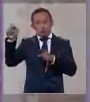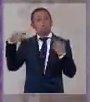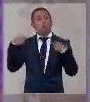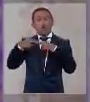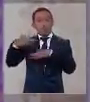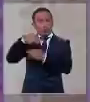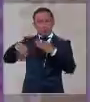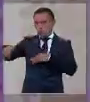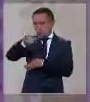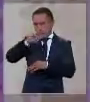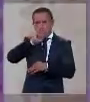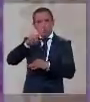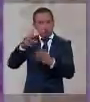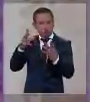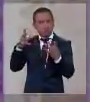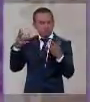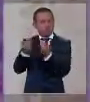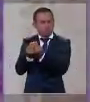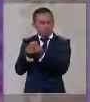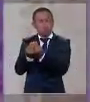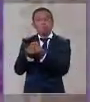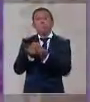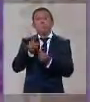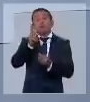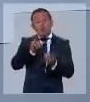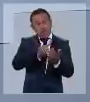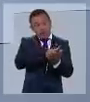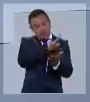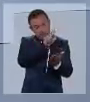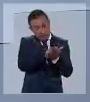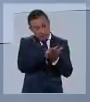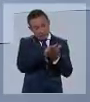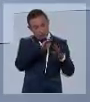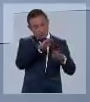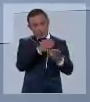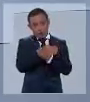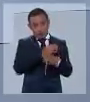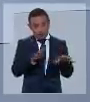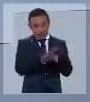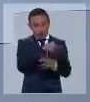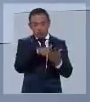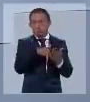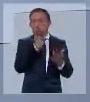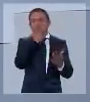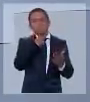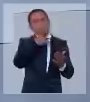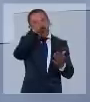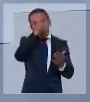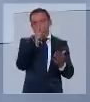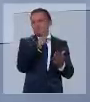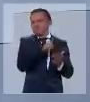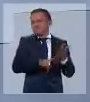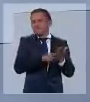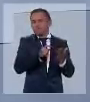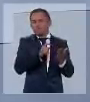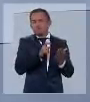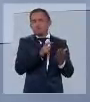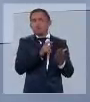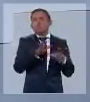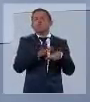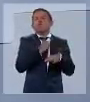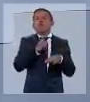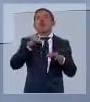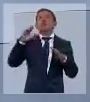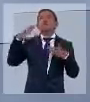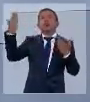contra de la mal llamada reforma educativa, porque es una receta del Fondo Monetario Internacional, ¿sí?